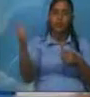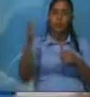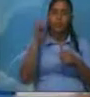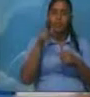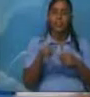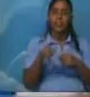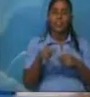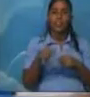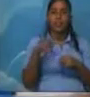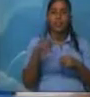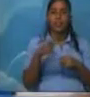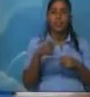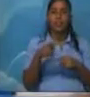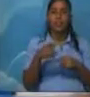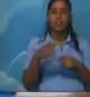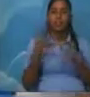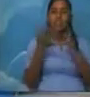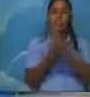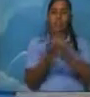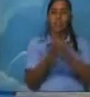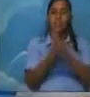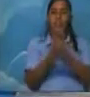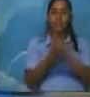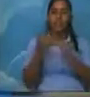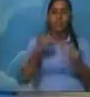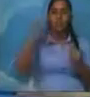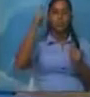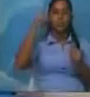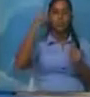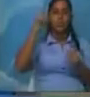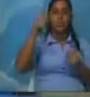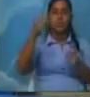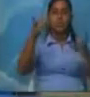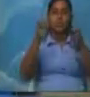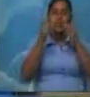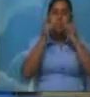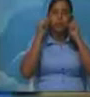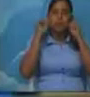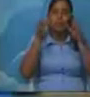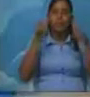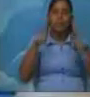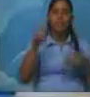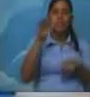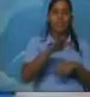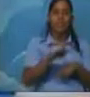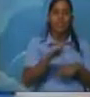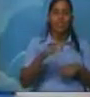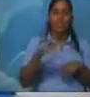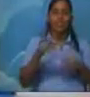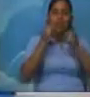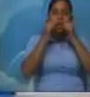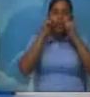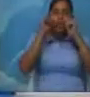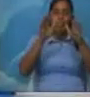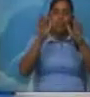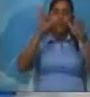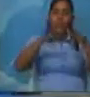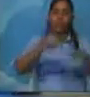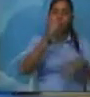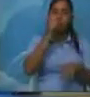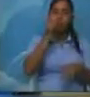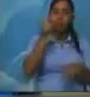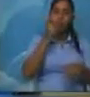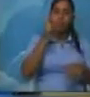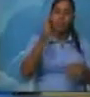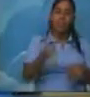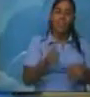aquí Bueno pero Y qué pasó yo no sé tú recibiste la bendición y aquí está la bendición la tiene ahora